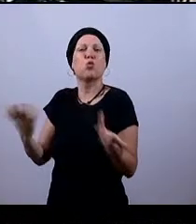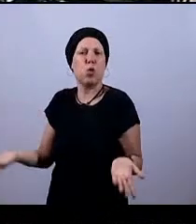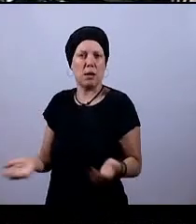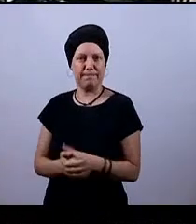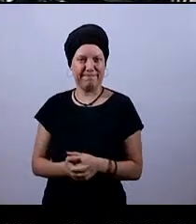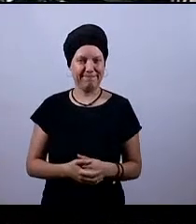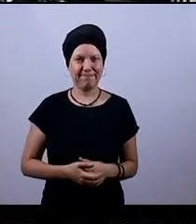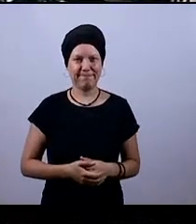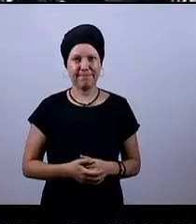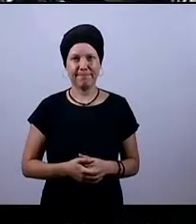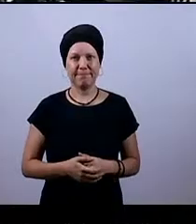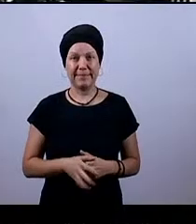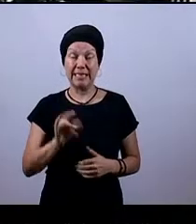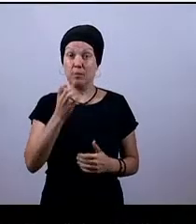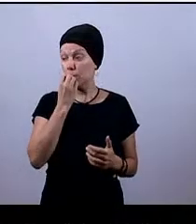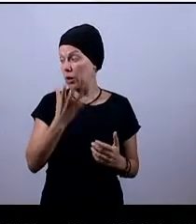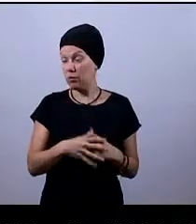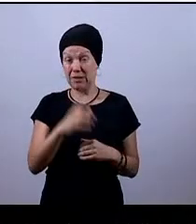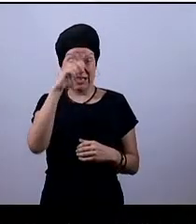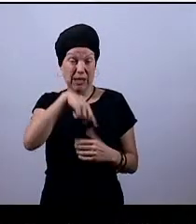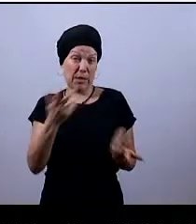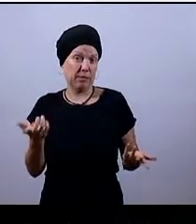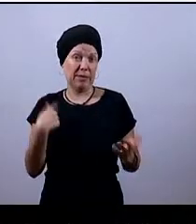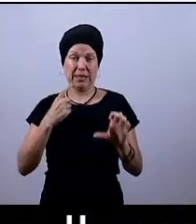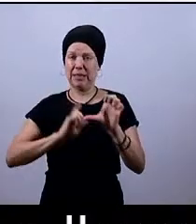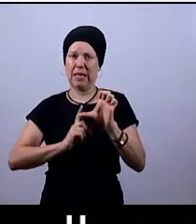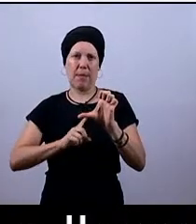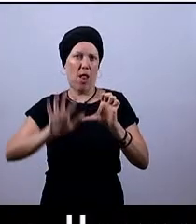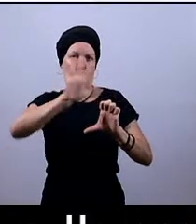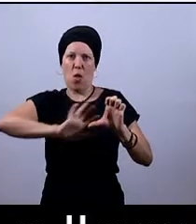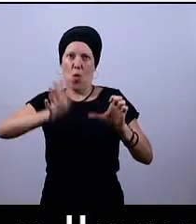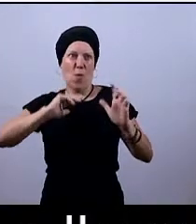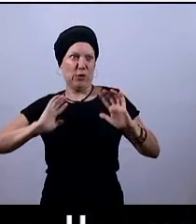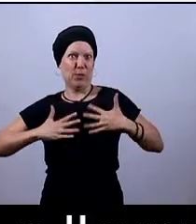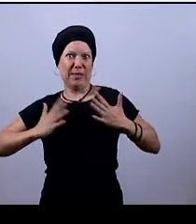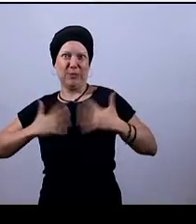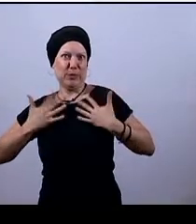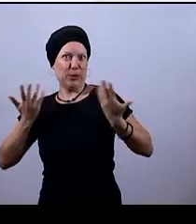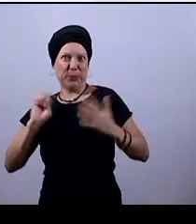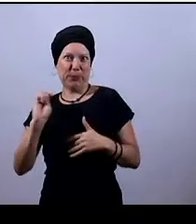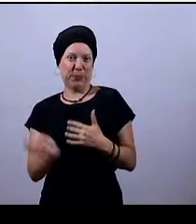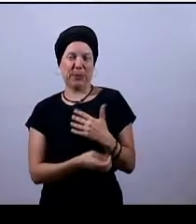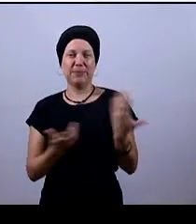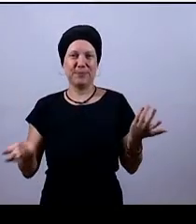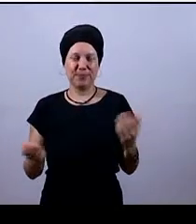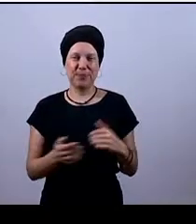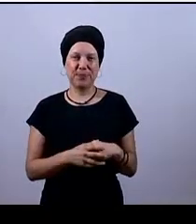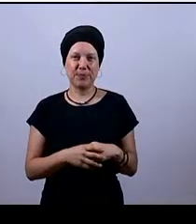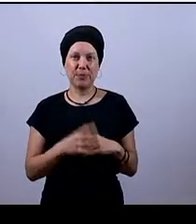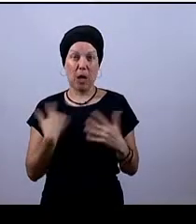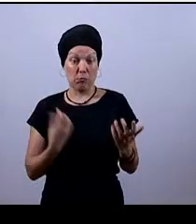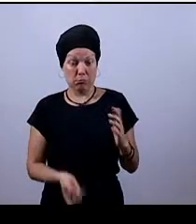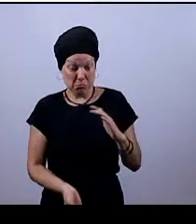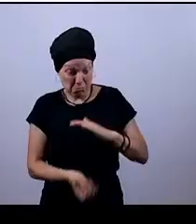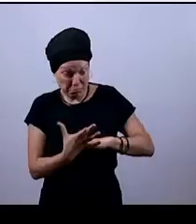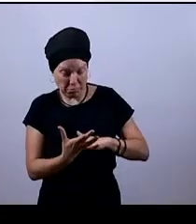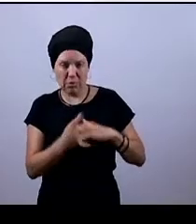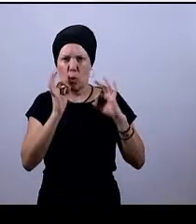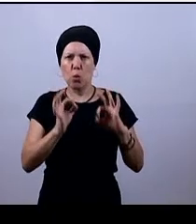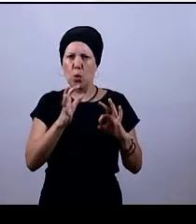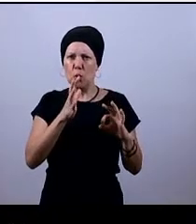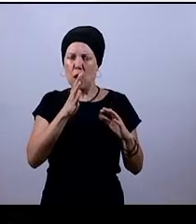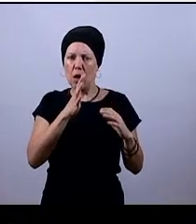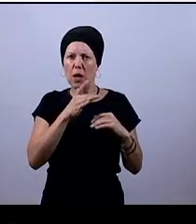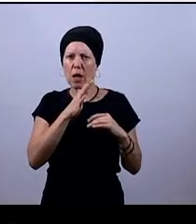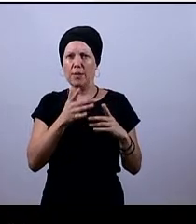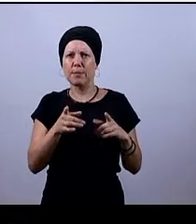Gracias. Sí, bueno, ya saben ustedes que Extremadura está llena de sorpresas y han aparecido, estamos en este momento valorándolas,